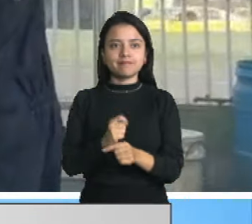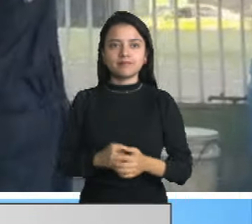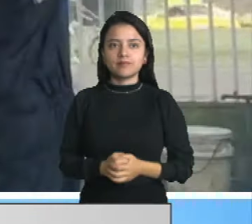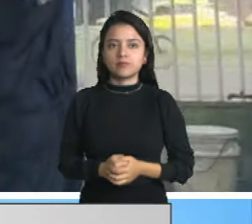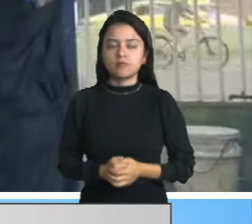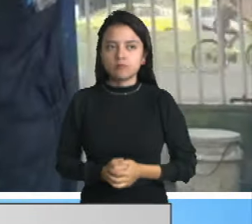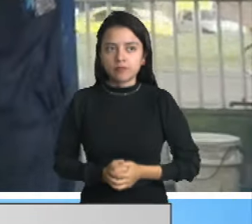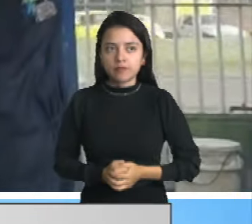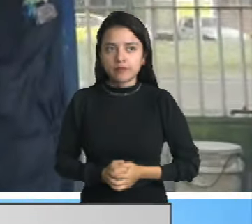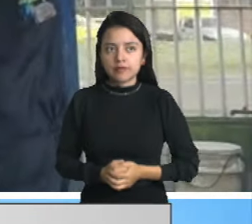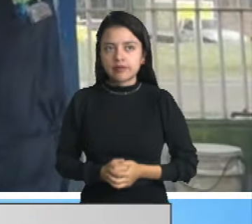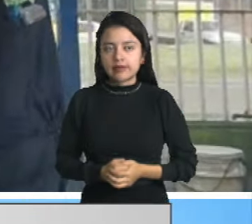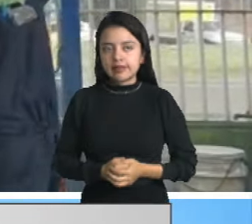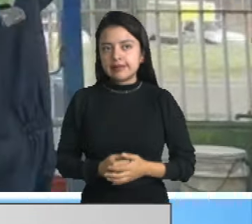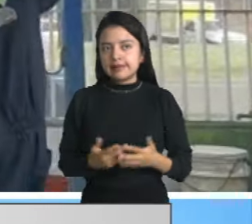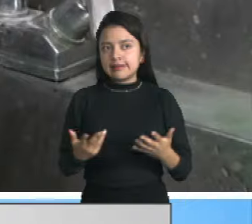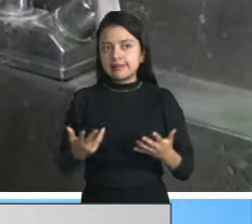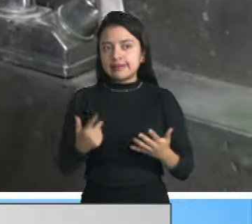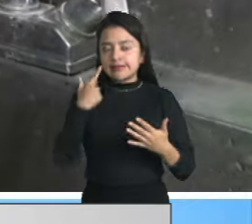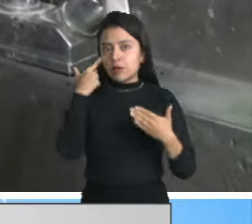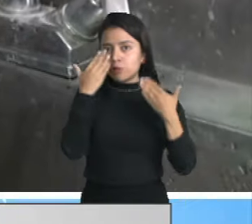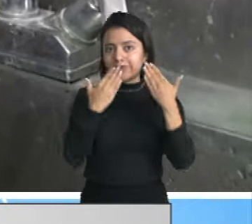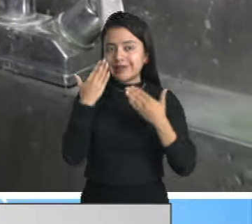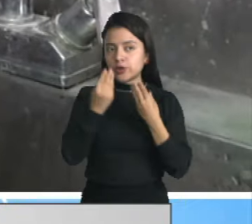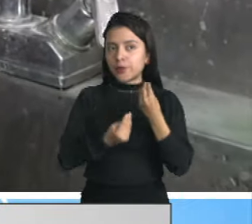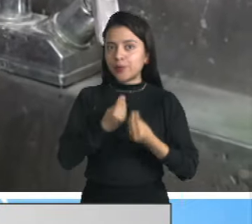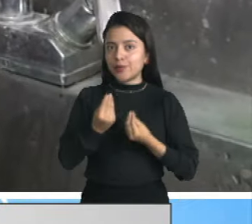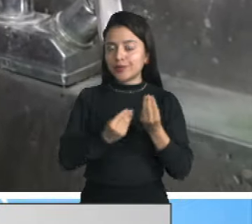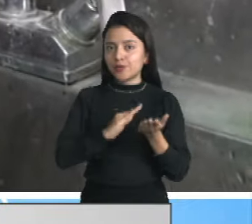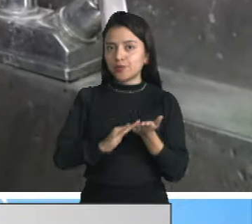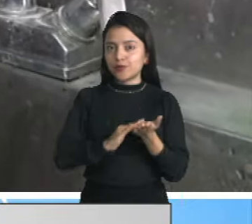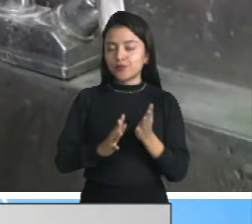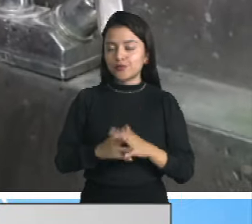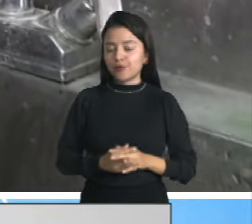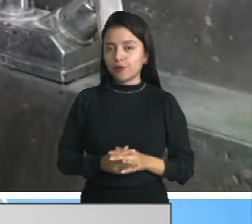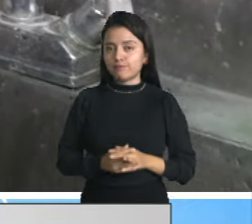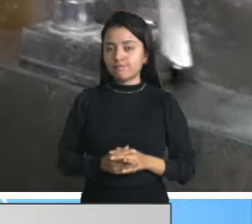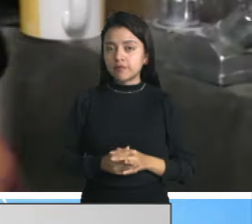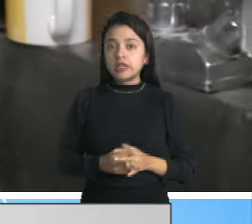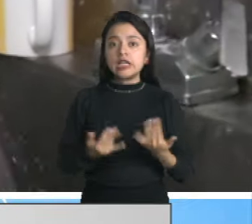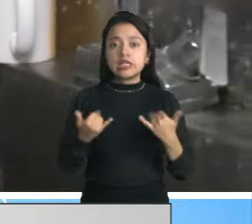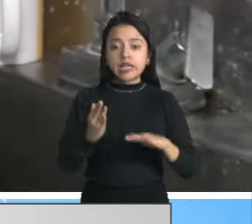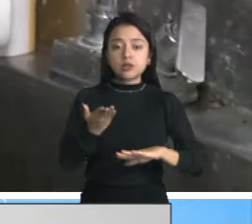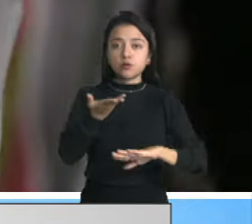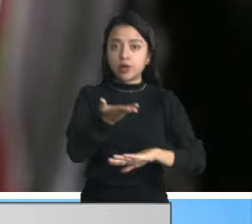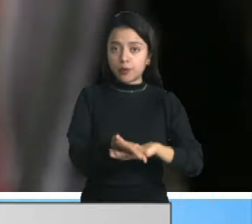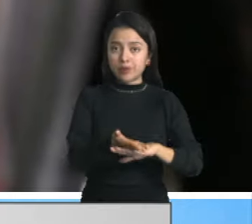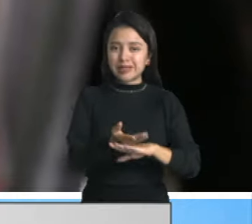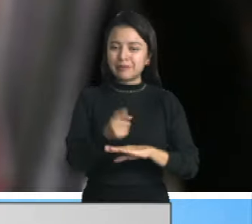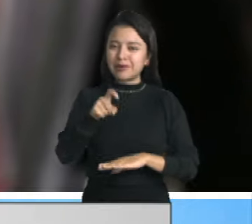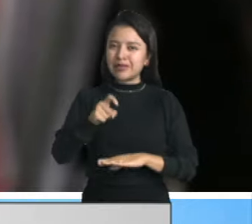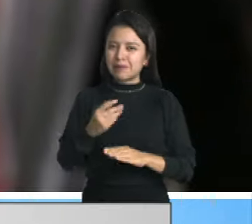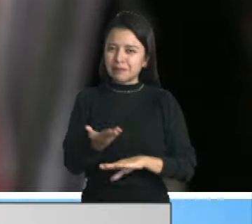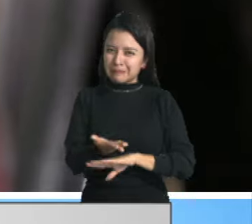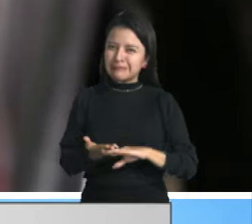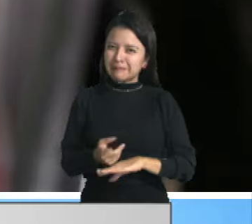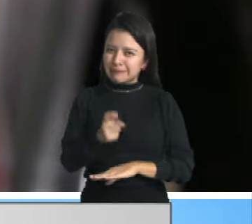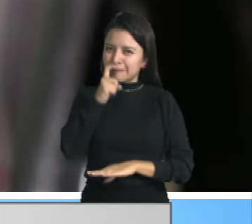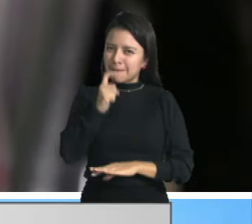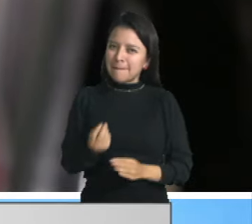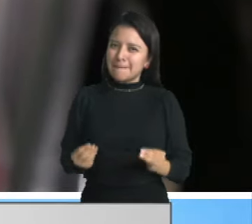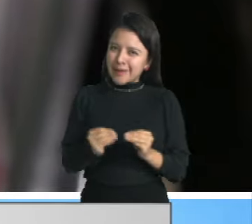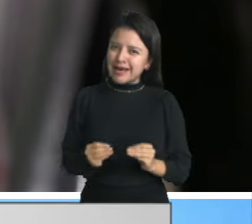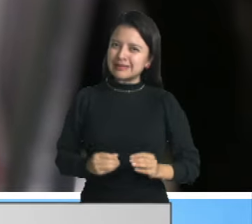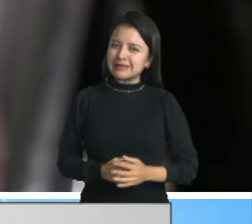como preparado cuáles podrían ser esas medidas más restrictivas que se adopten el día